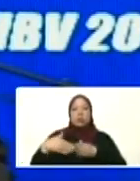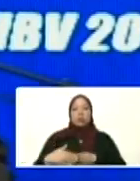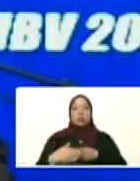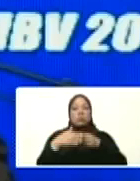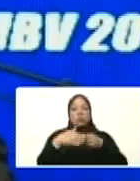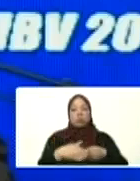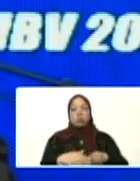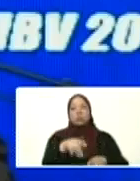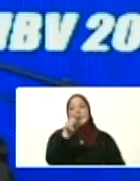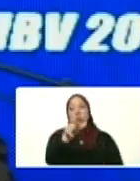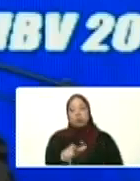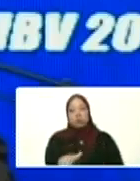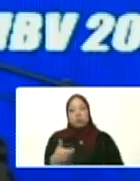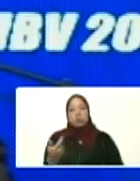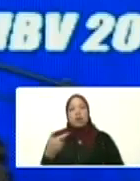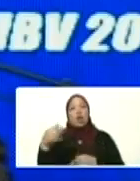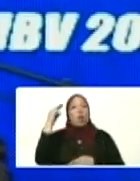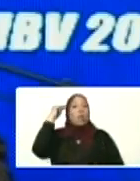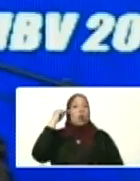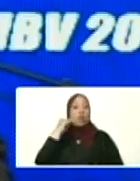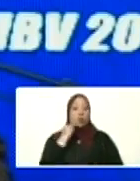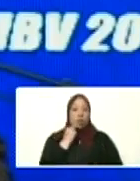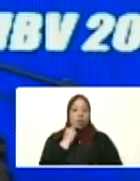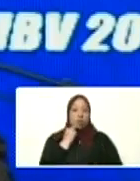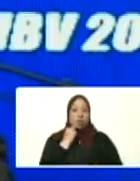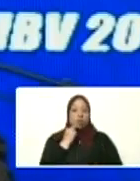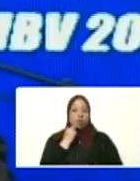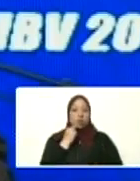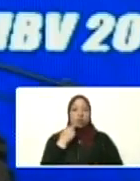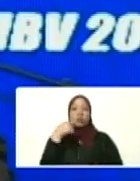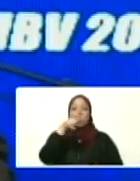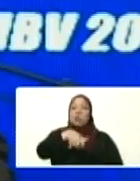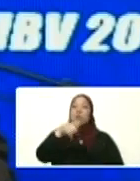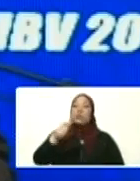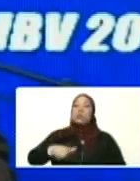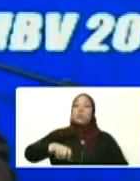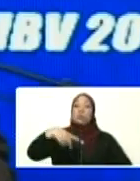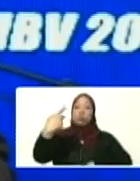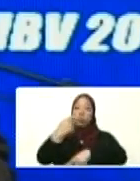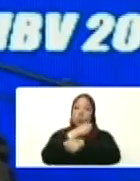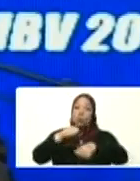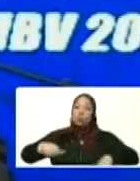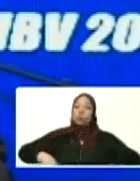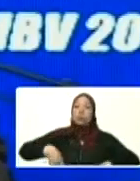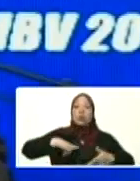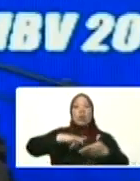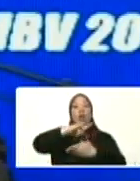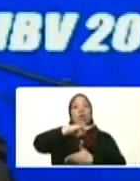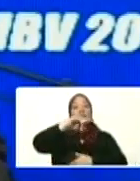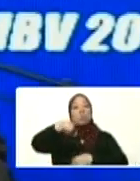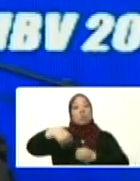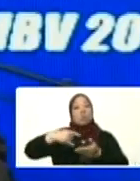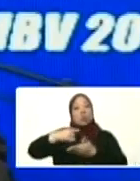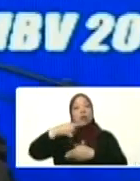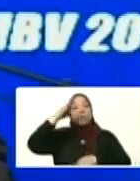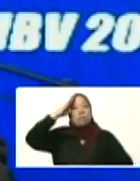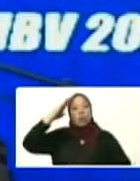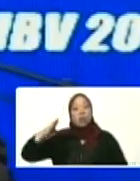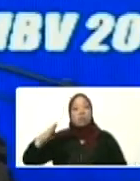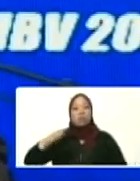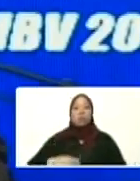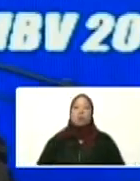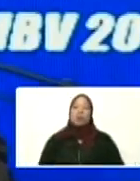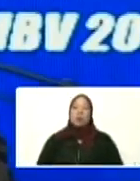Daniel Danel de la Armada Bolivariana, subteniente piloto Luis Alberto Blanco Abreu de la Aviación Militar